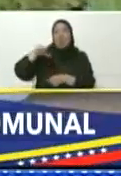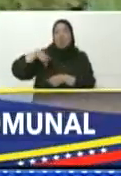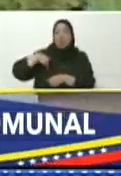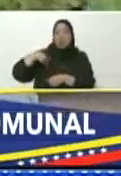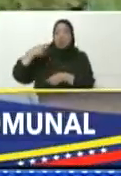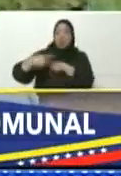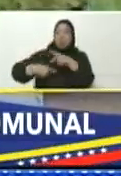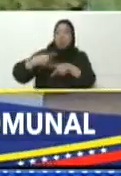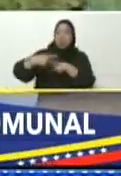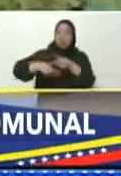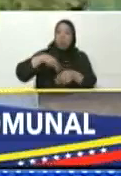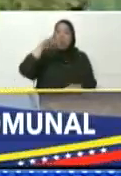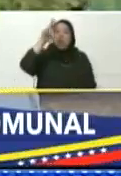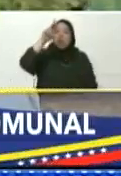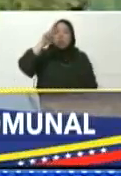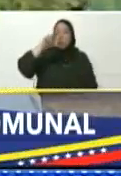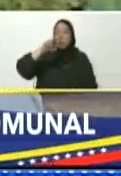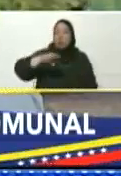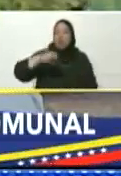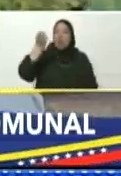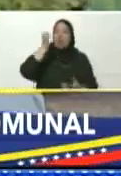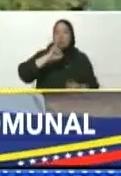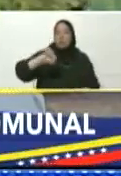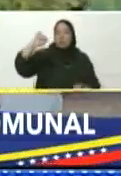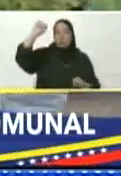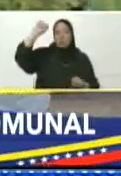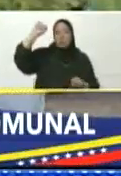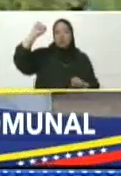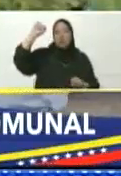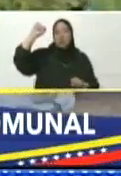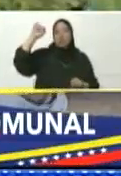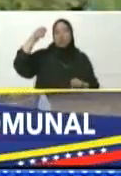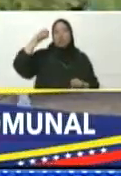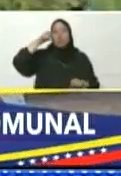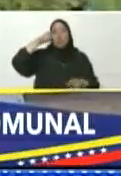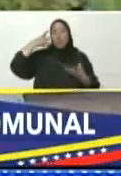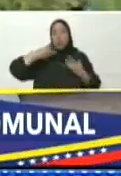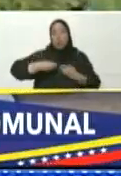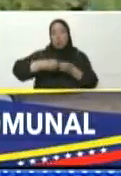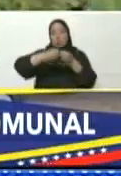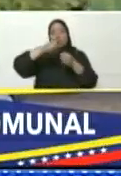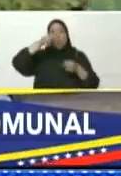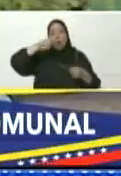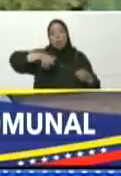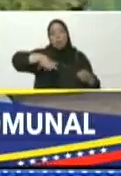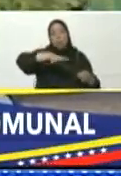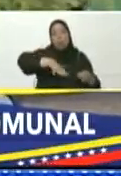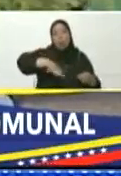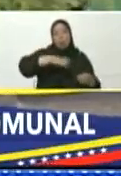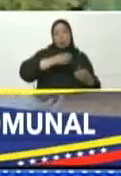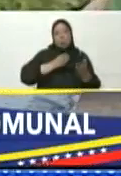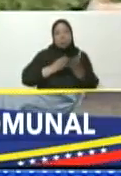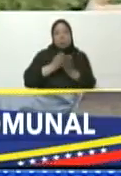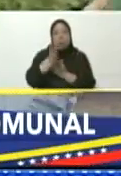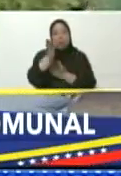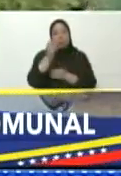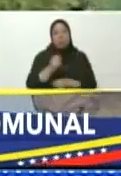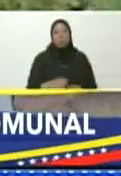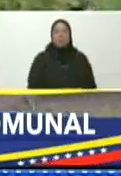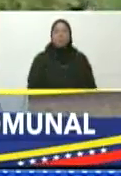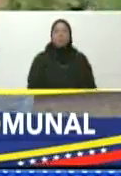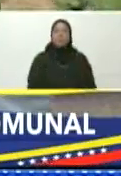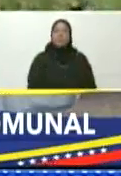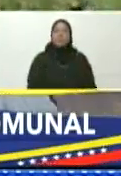socialismo territorial. Con el pueblo, siempre. Con el pueblo, siempre, la cava. ¿Qué me dice la